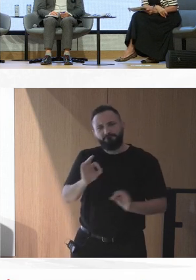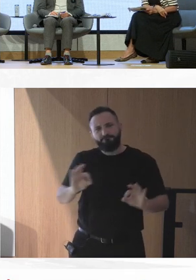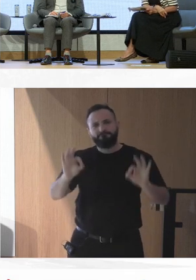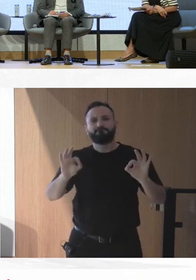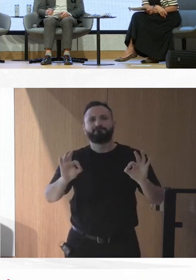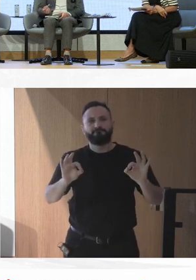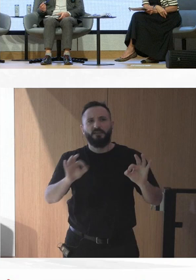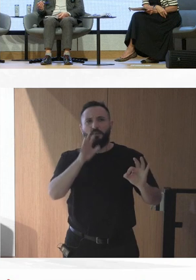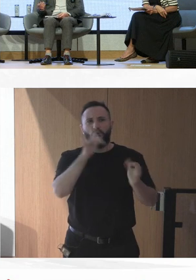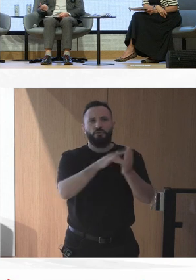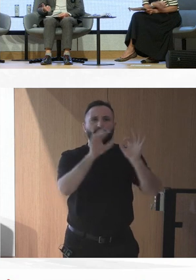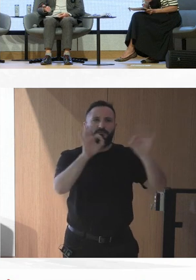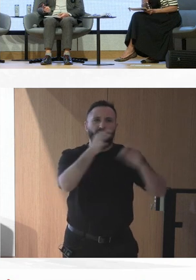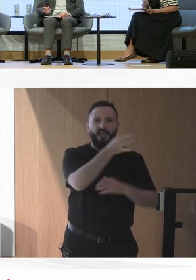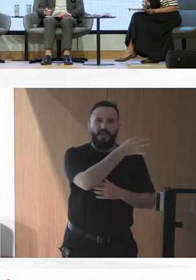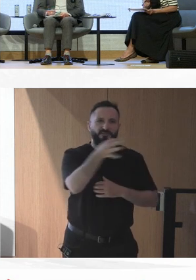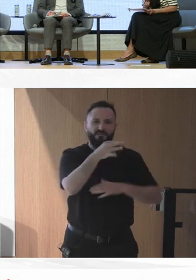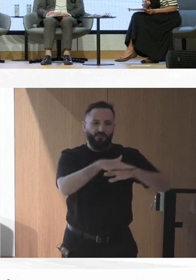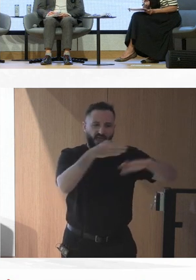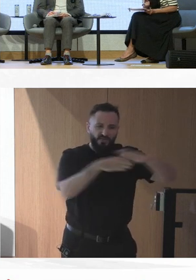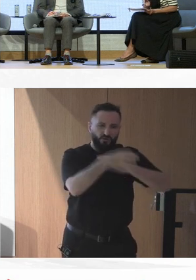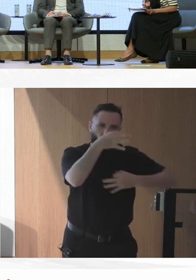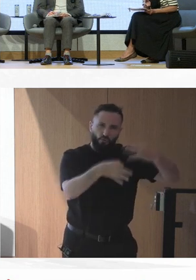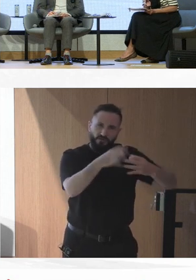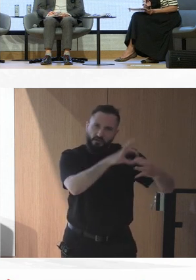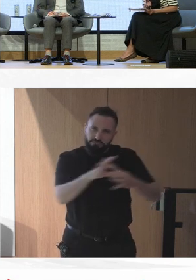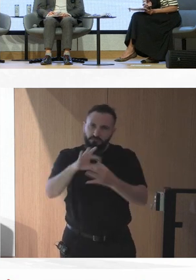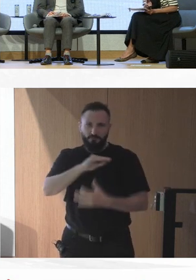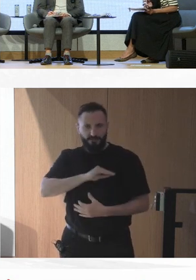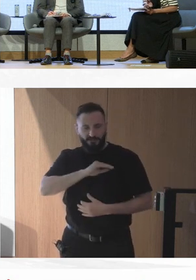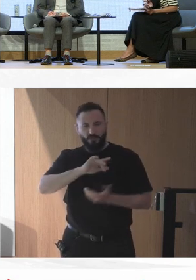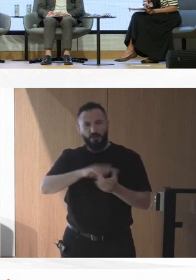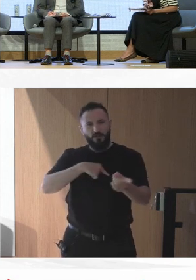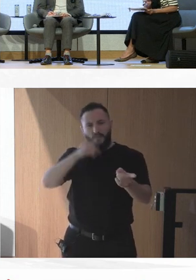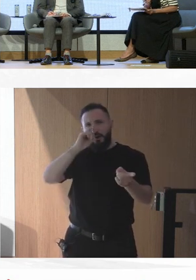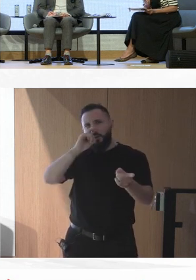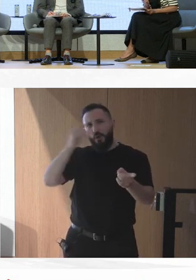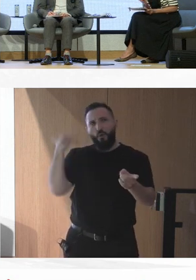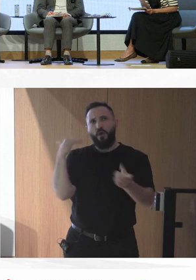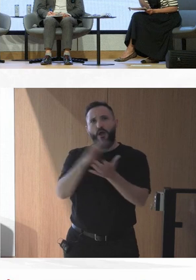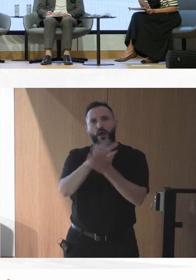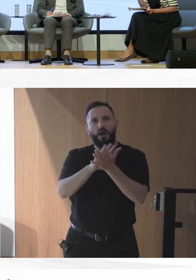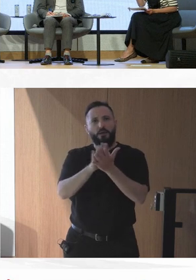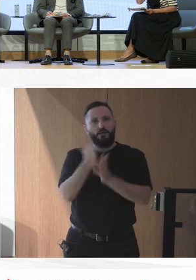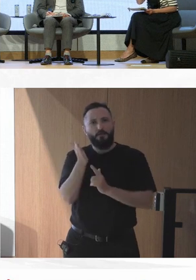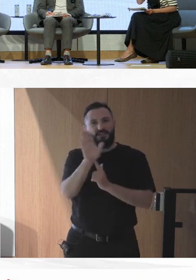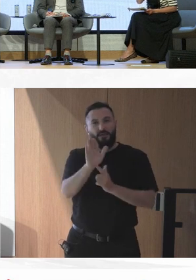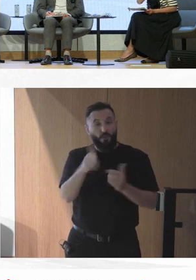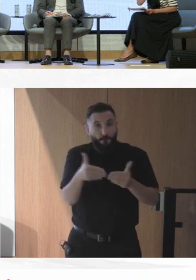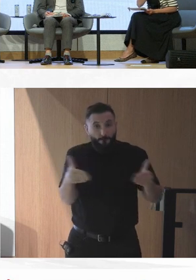la eficiencia del acceso a la justicia? Yo recuerdo que mencionó al principio de su